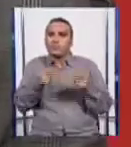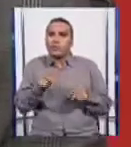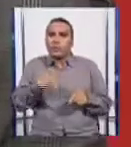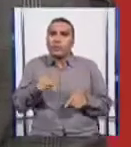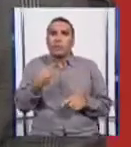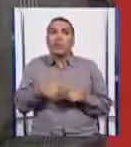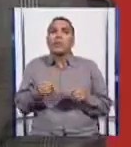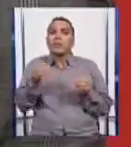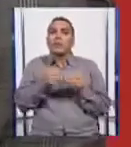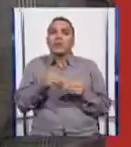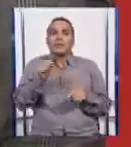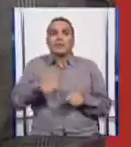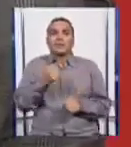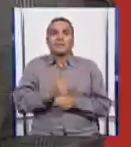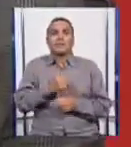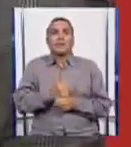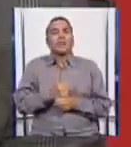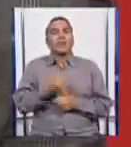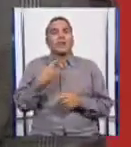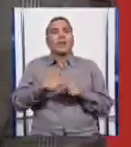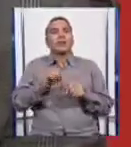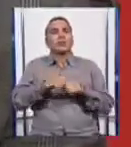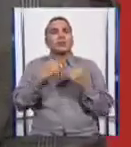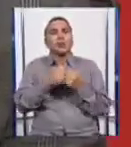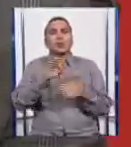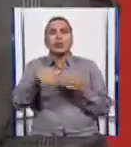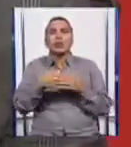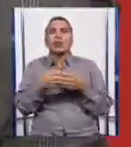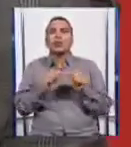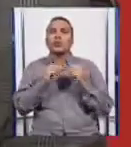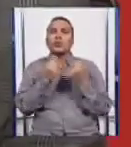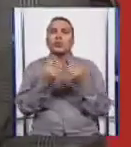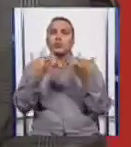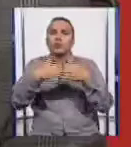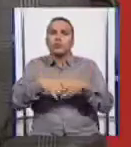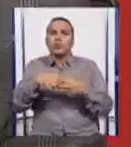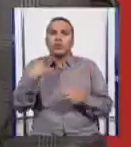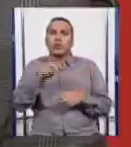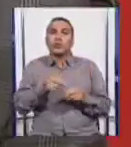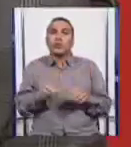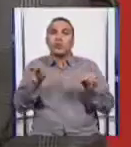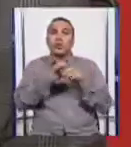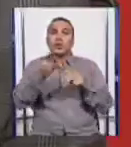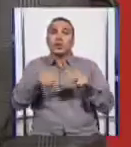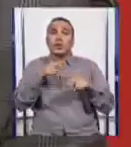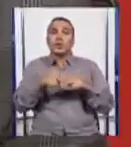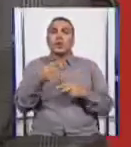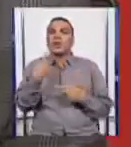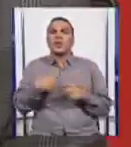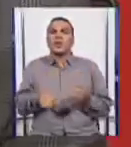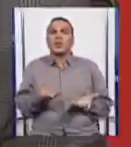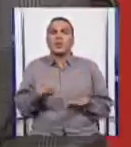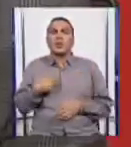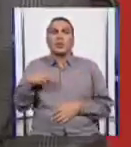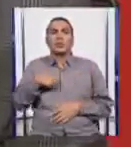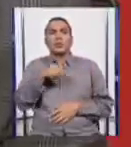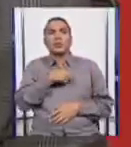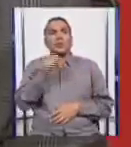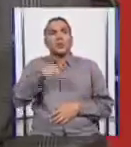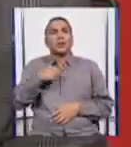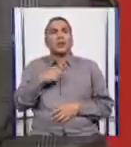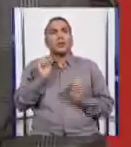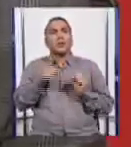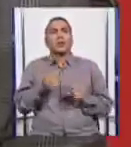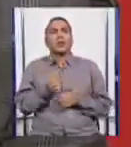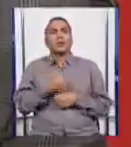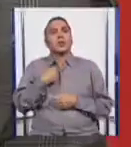generando empleo. La conciencia social que tiene este grupo de empresarios importante a nivel nacional es que nosotros estamos dispuestos a